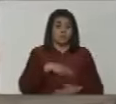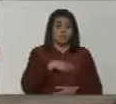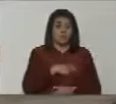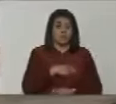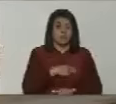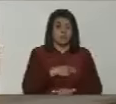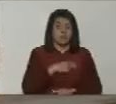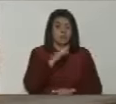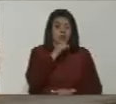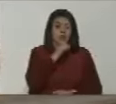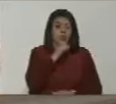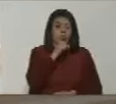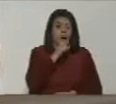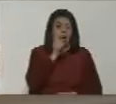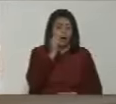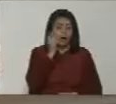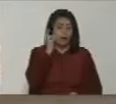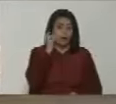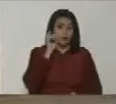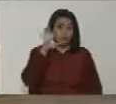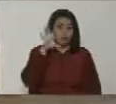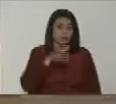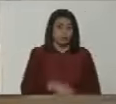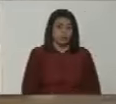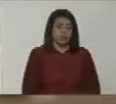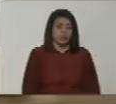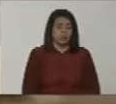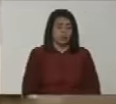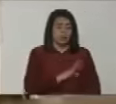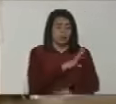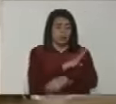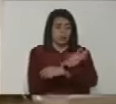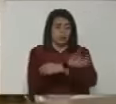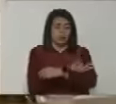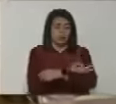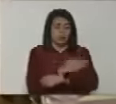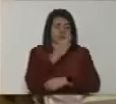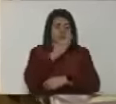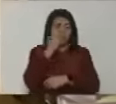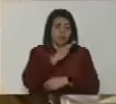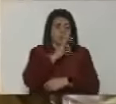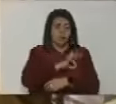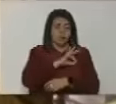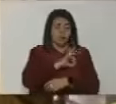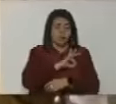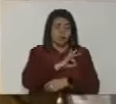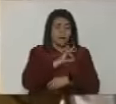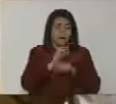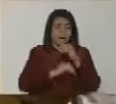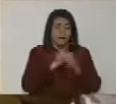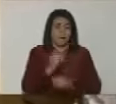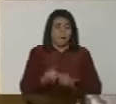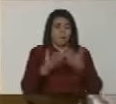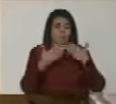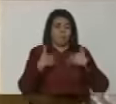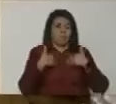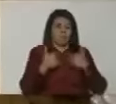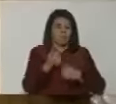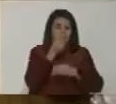misión Abuelas y Abuelas de la Patria para fortalecer la seguridad social, brindar